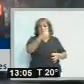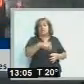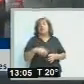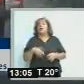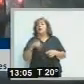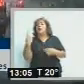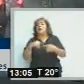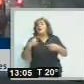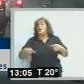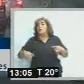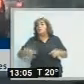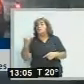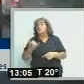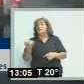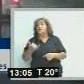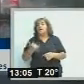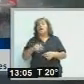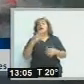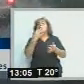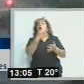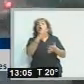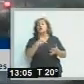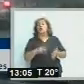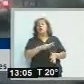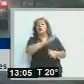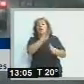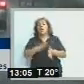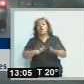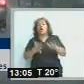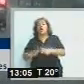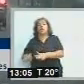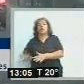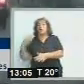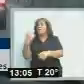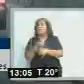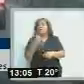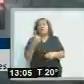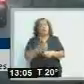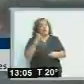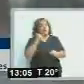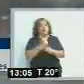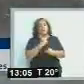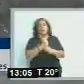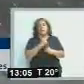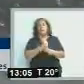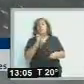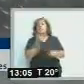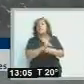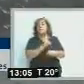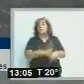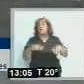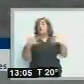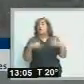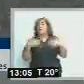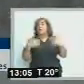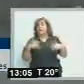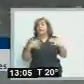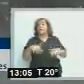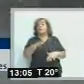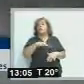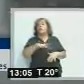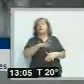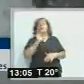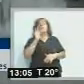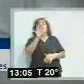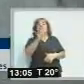todo lo que hace al control de los ríos. Sí, en primera medida se trabajó prevención de emergencias y desde el sector